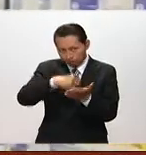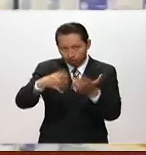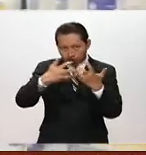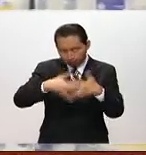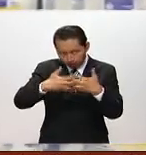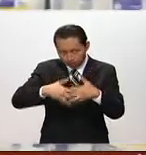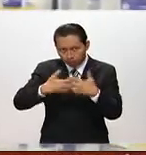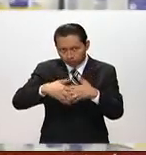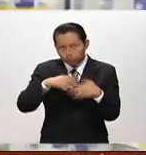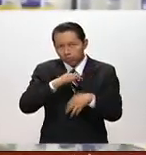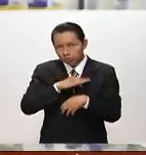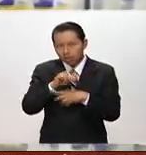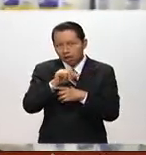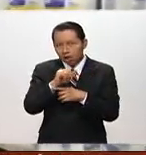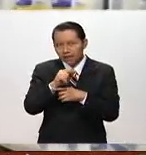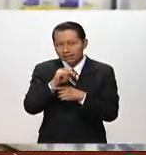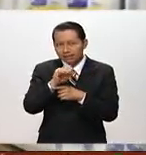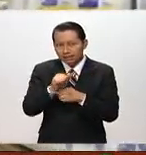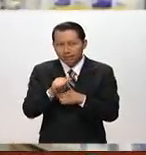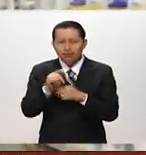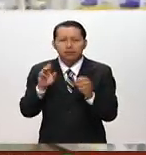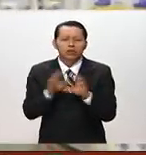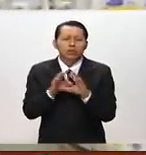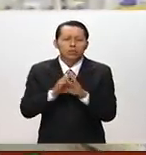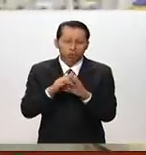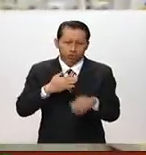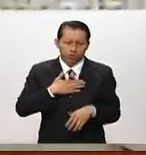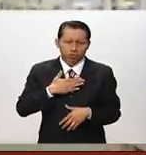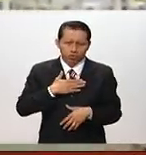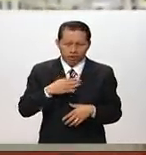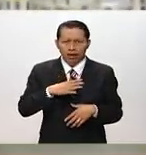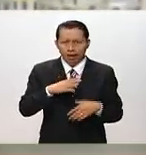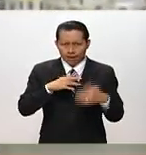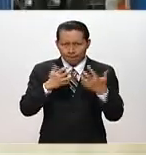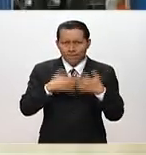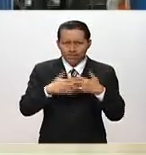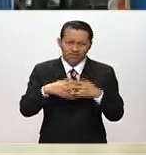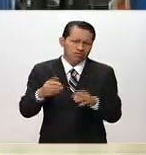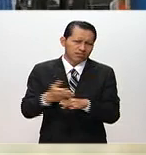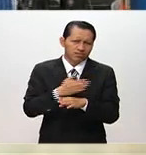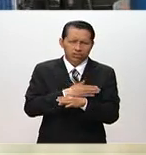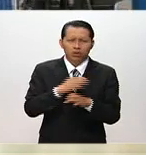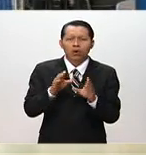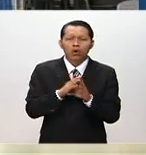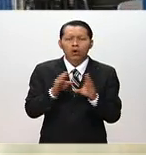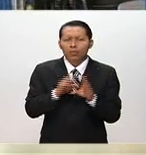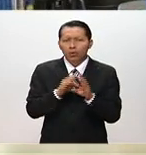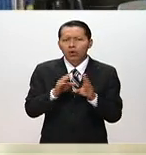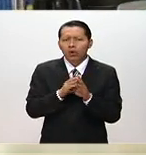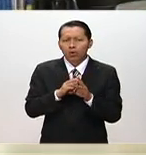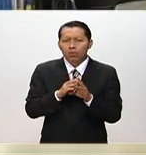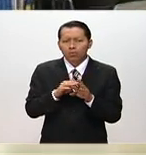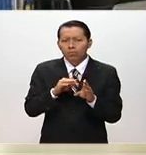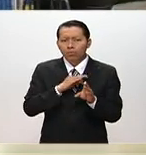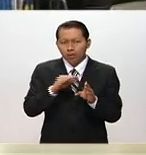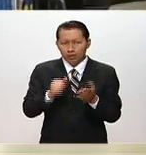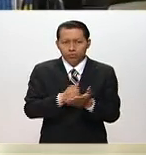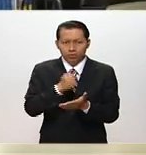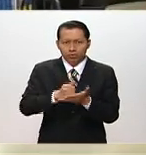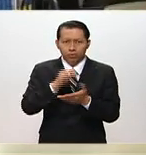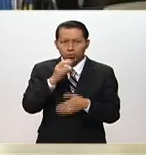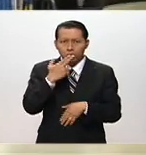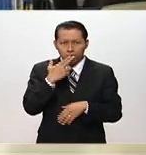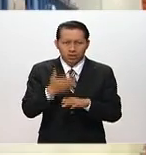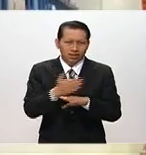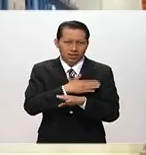logística inversa. Yo tengo una empresa de logística inversa desde hace de logística aquí en la ciudad de Chihuahua